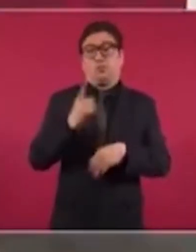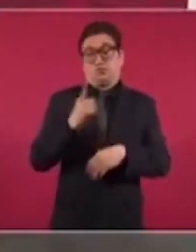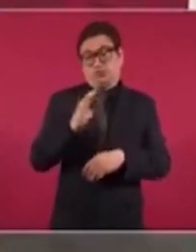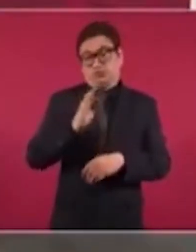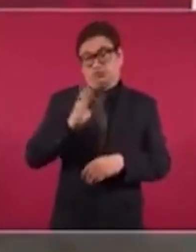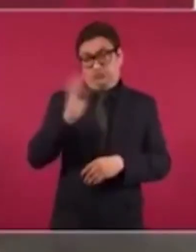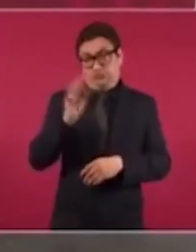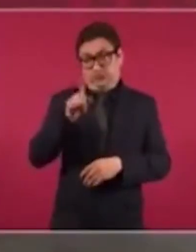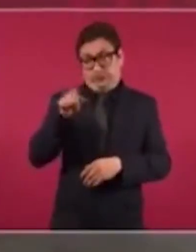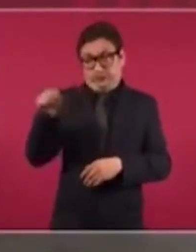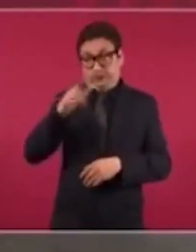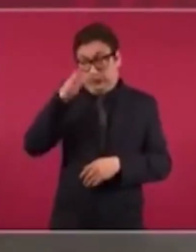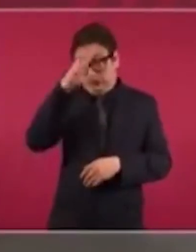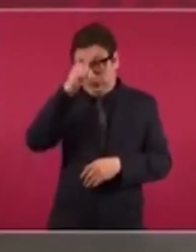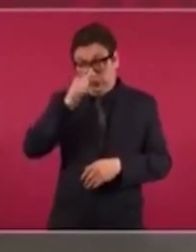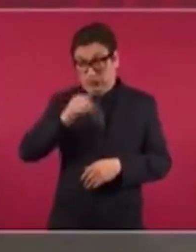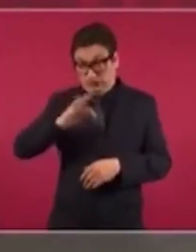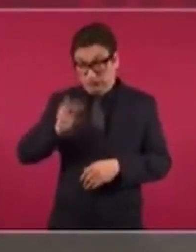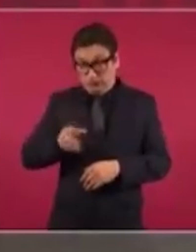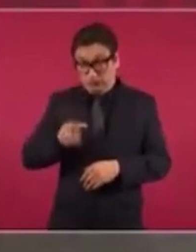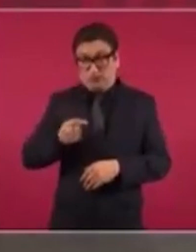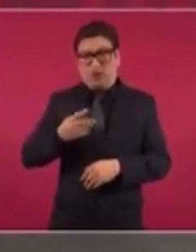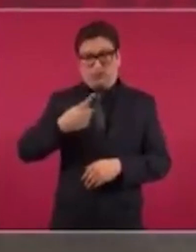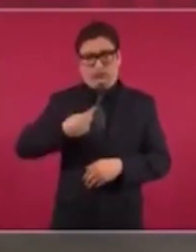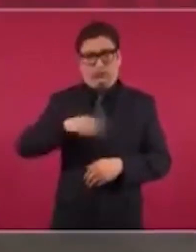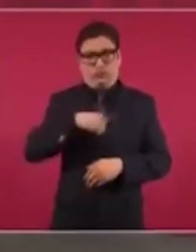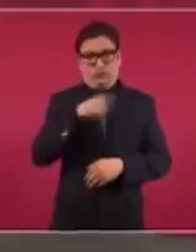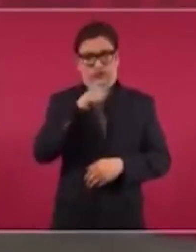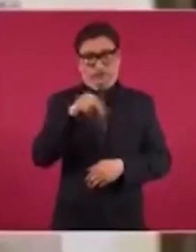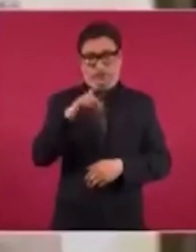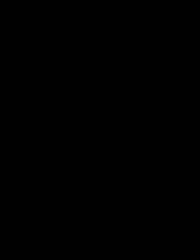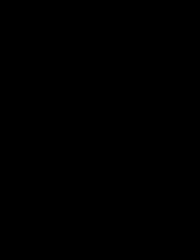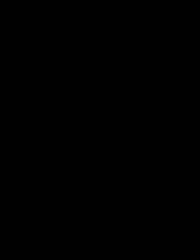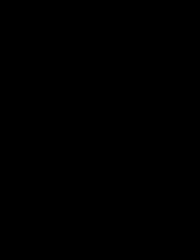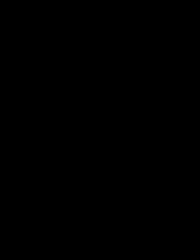está de acuerdo, aceptamos la propuesta de Nodal.